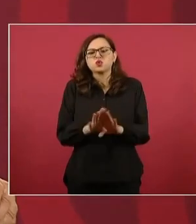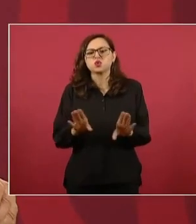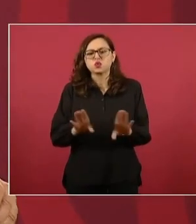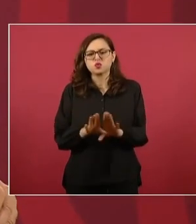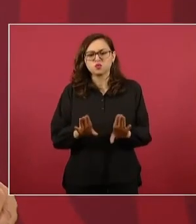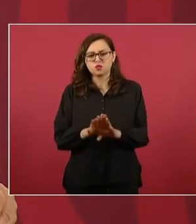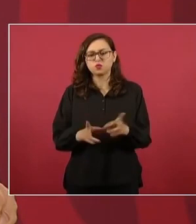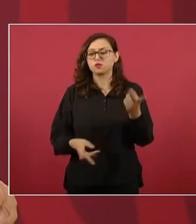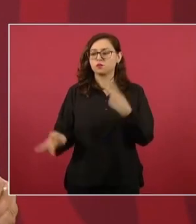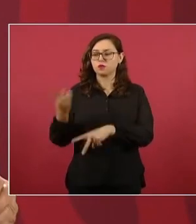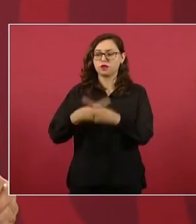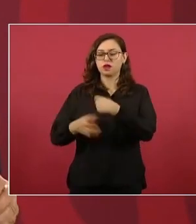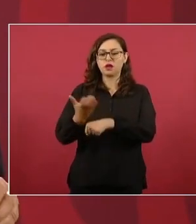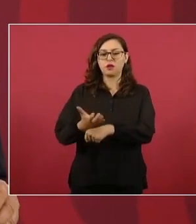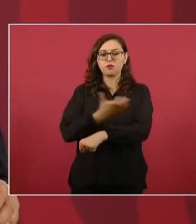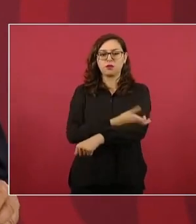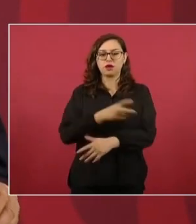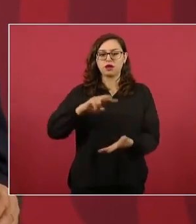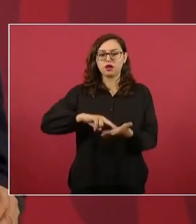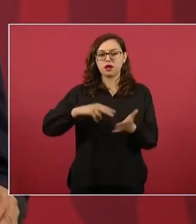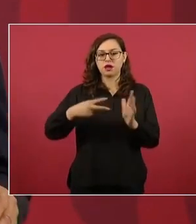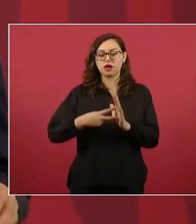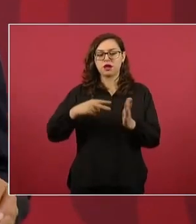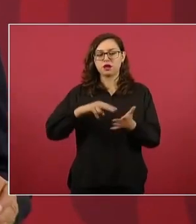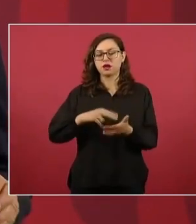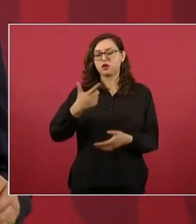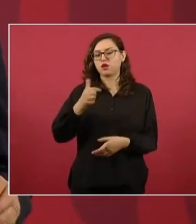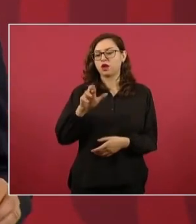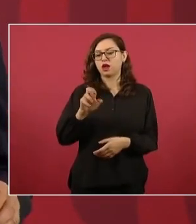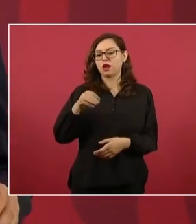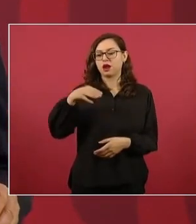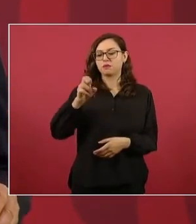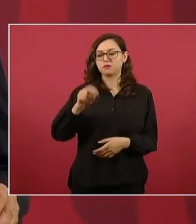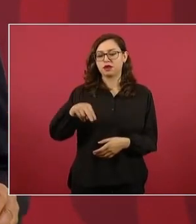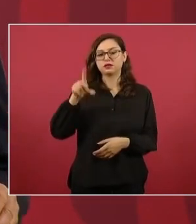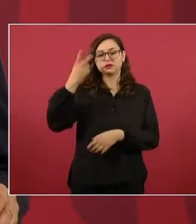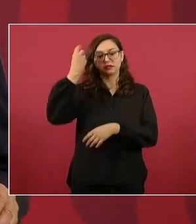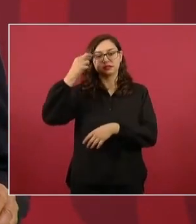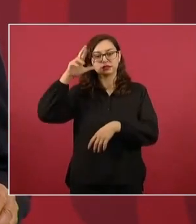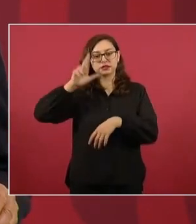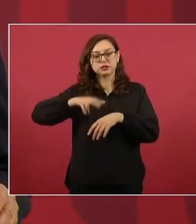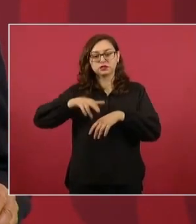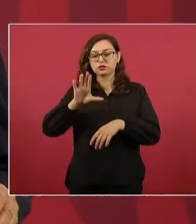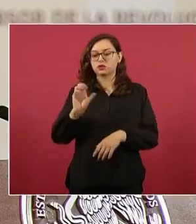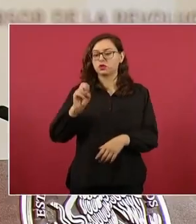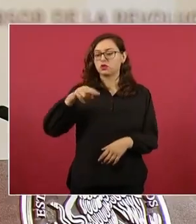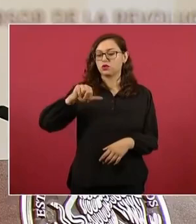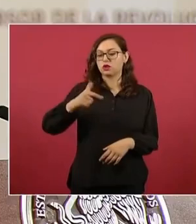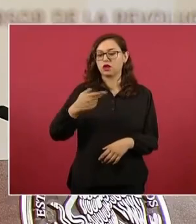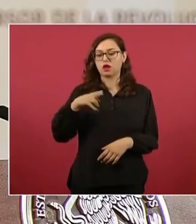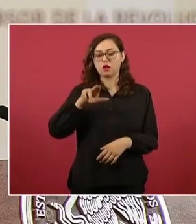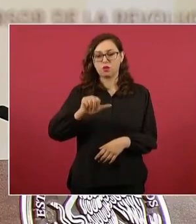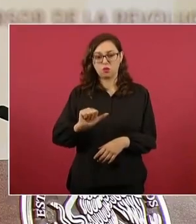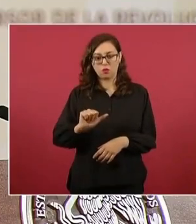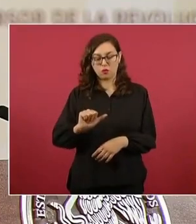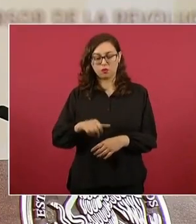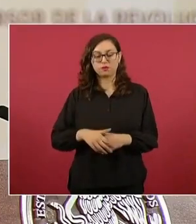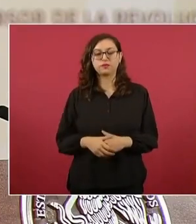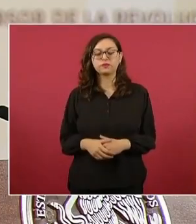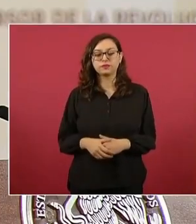ingeniero Germán Martínez Santoyo, director de Conagua, porque un